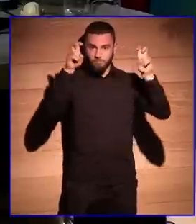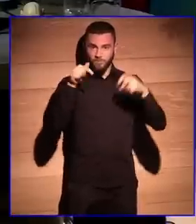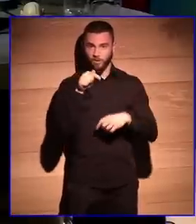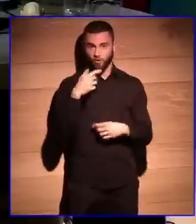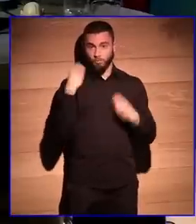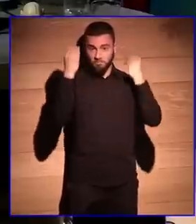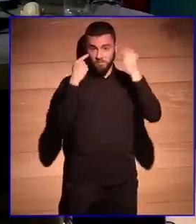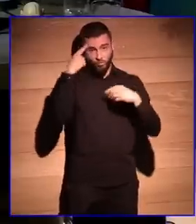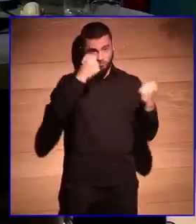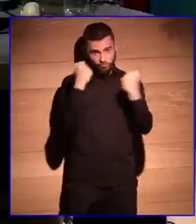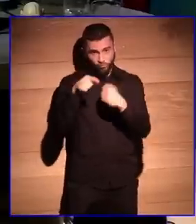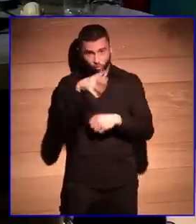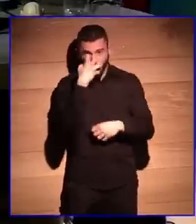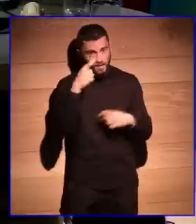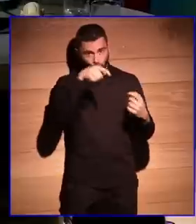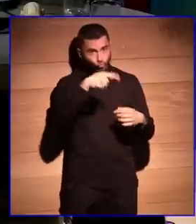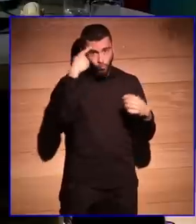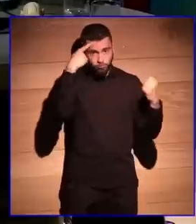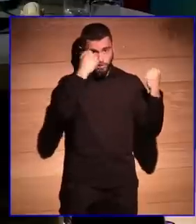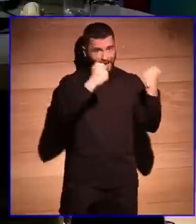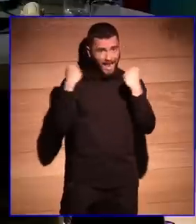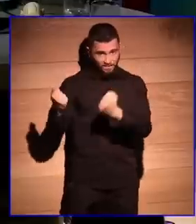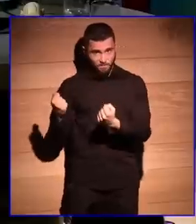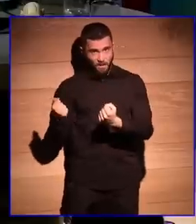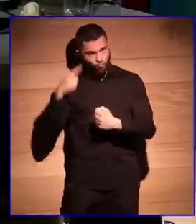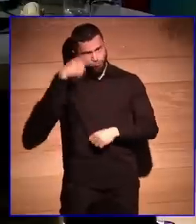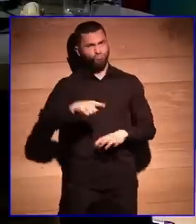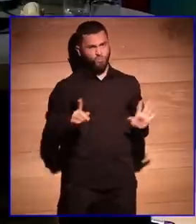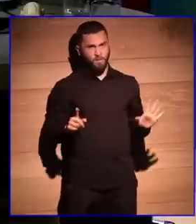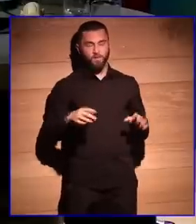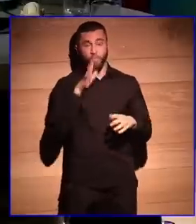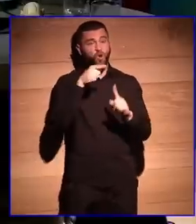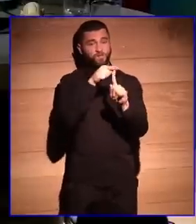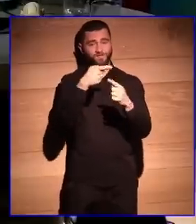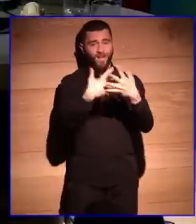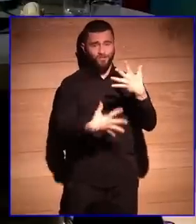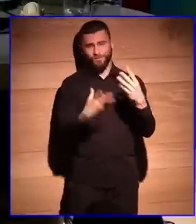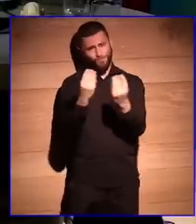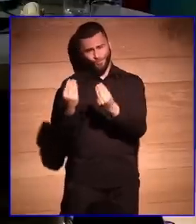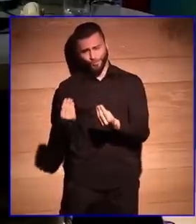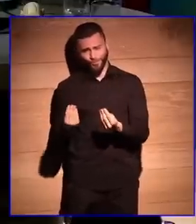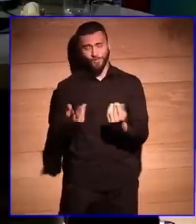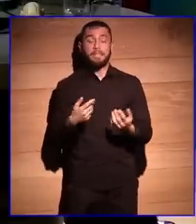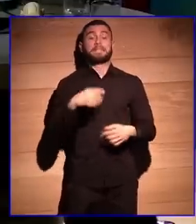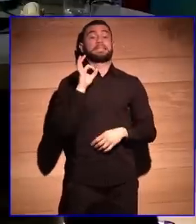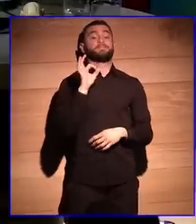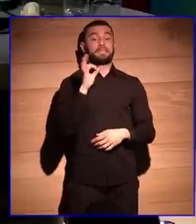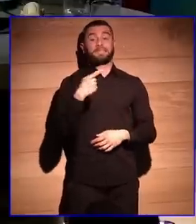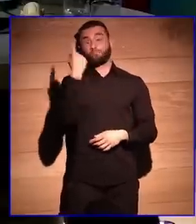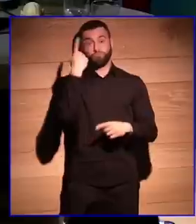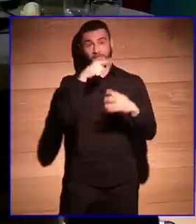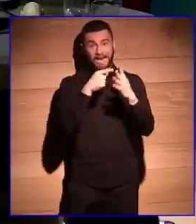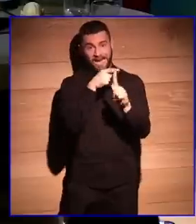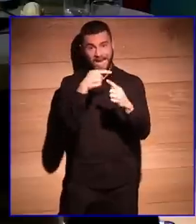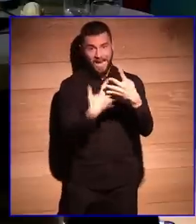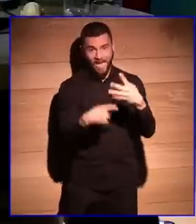experto en payasos. Perdona que te... Por muchas razones. Por muchos motivos. Pero es verdad que por alguna razón... Los payasos